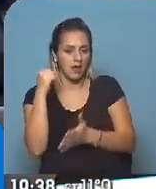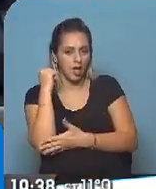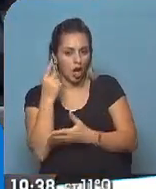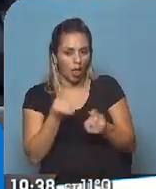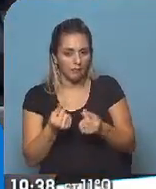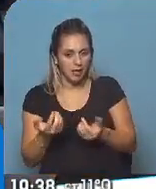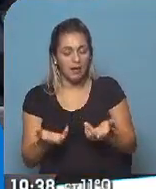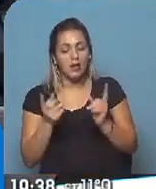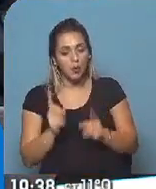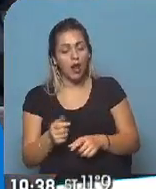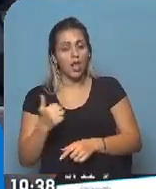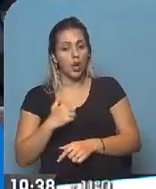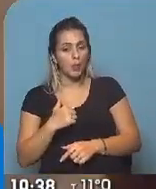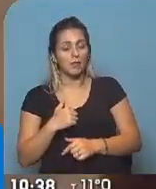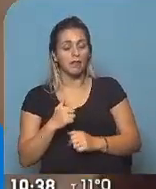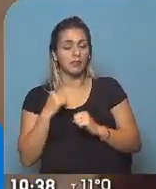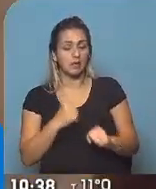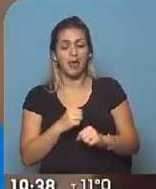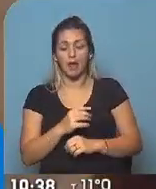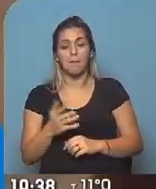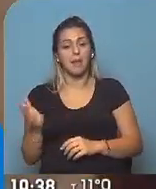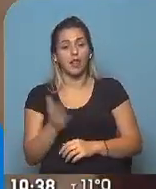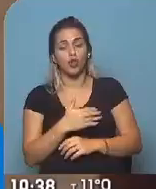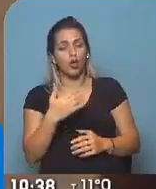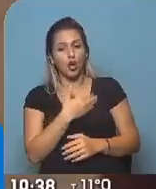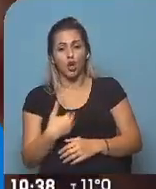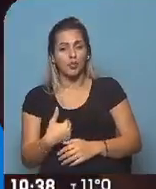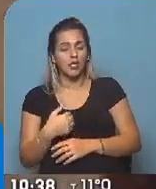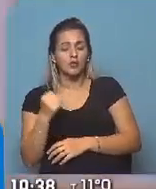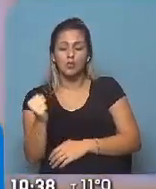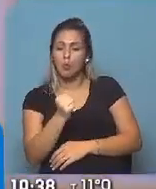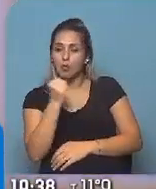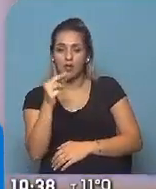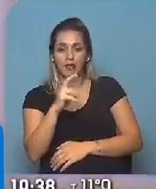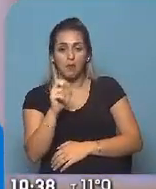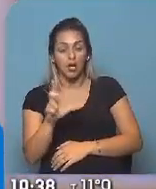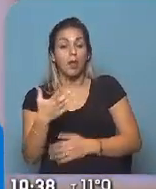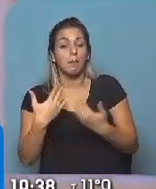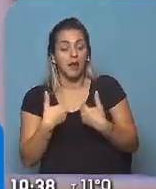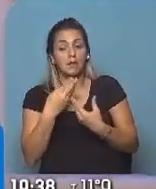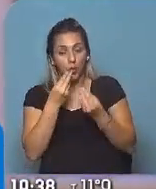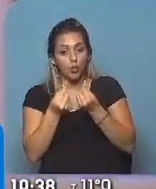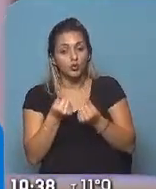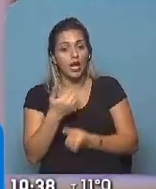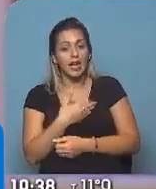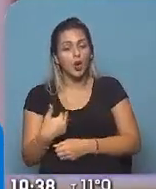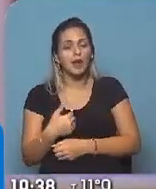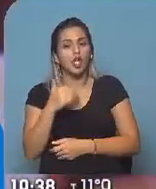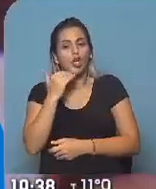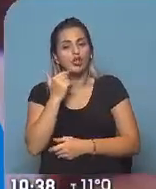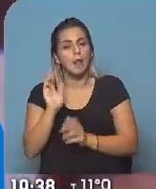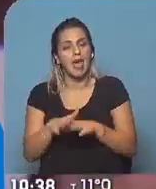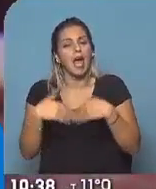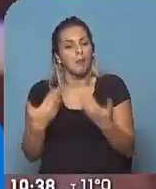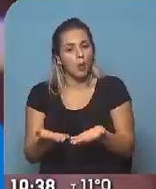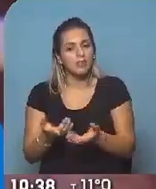Fuerzas Armadas para todos los gobiernos tienen un rol importantísimo, que para mi gusto los gobiernos muchas veces no saben aprovechar o no